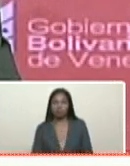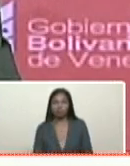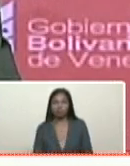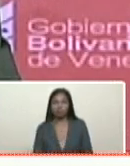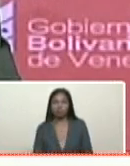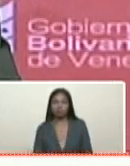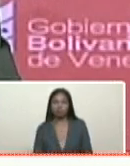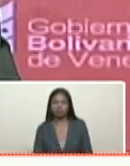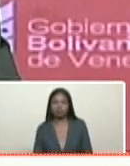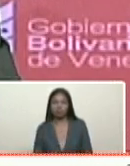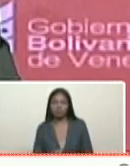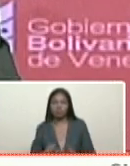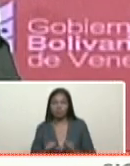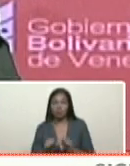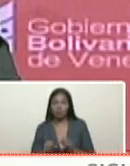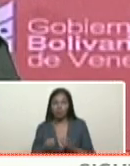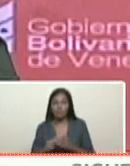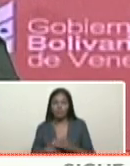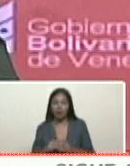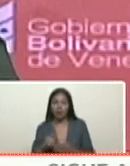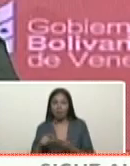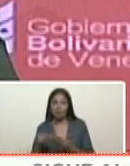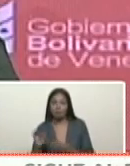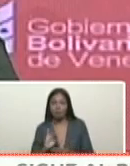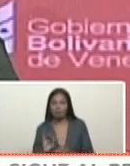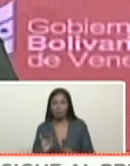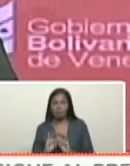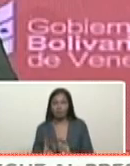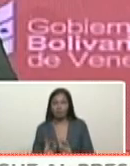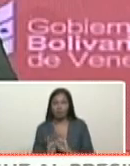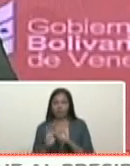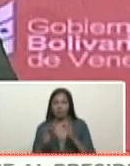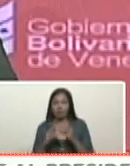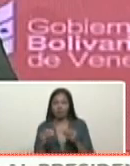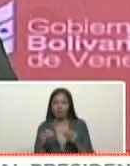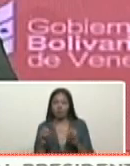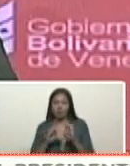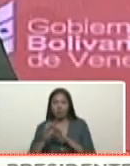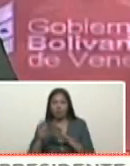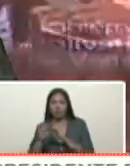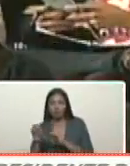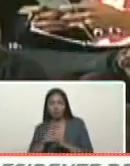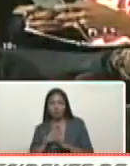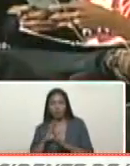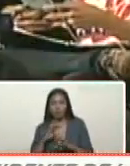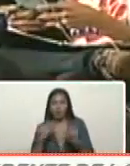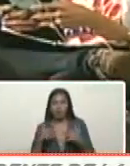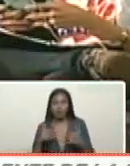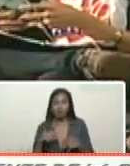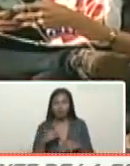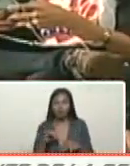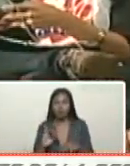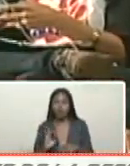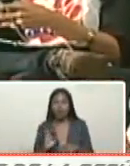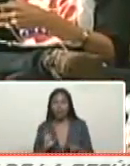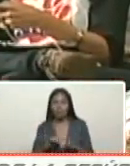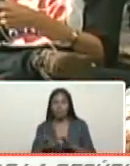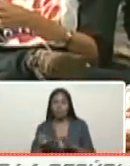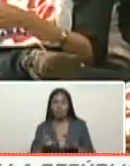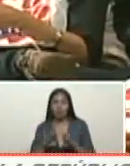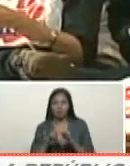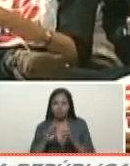vamos a avanzar con la metodología de del diagnóstico acción, de la cartografía social